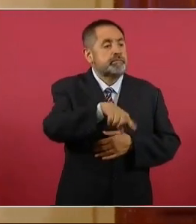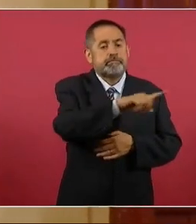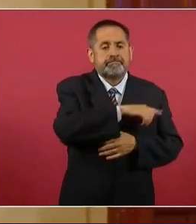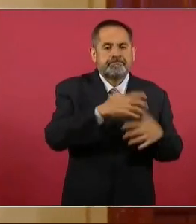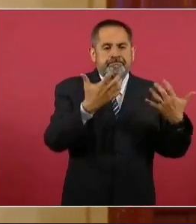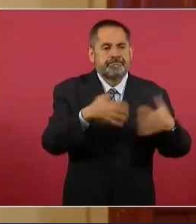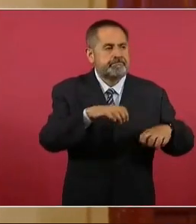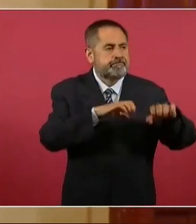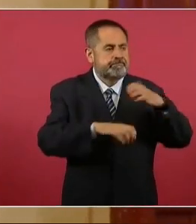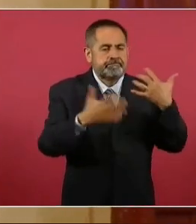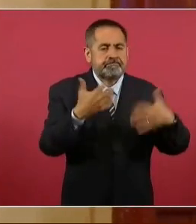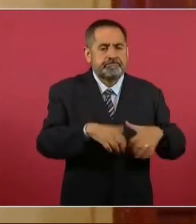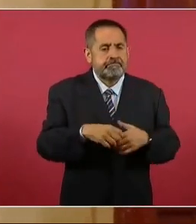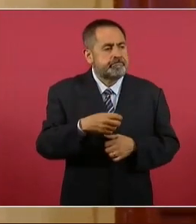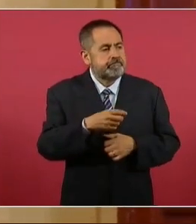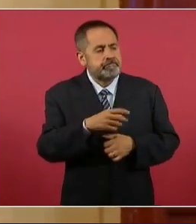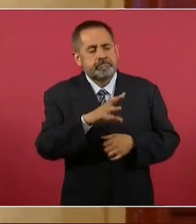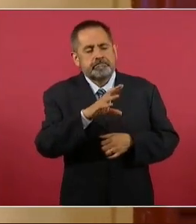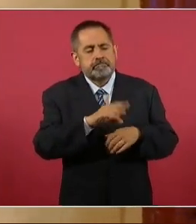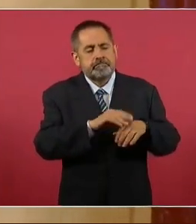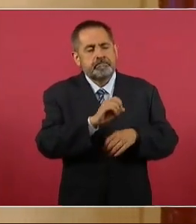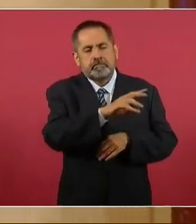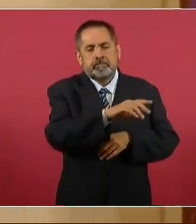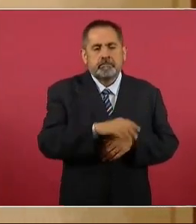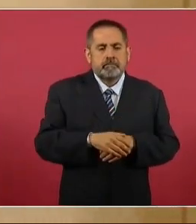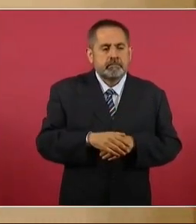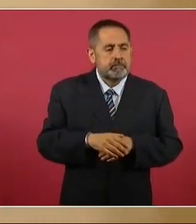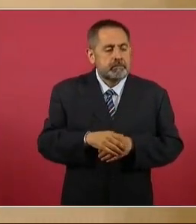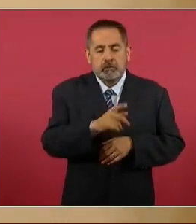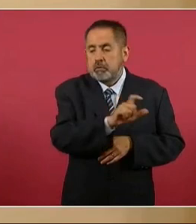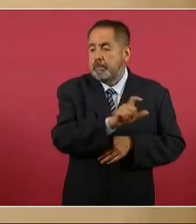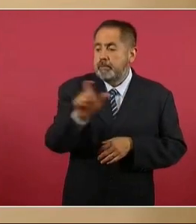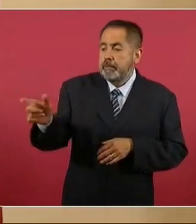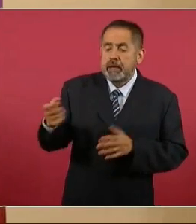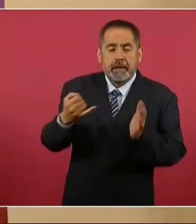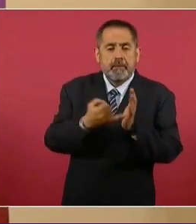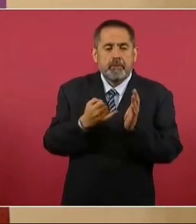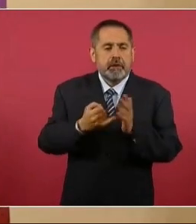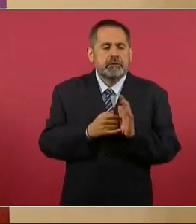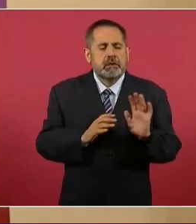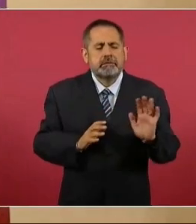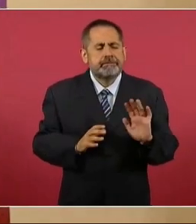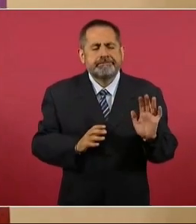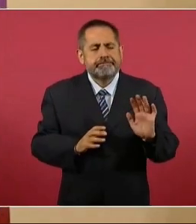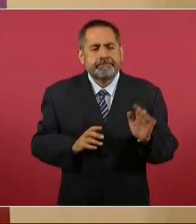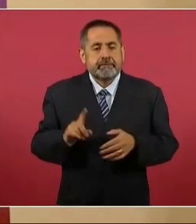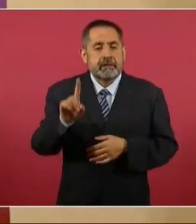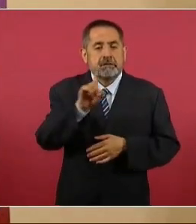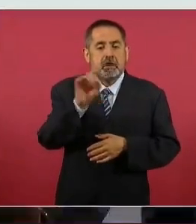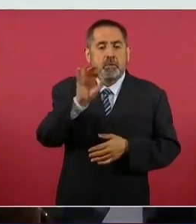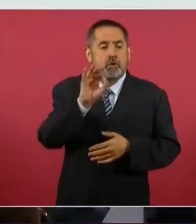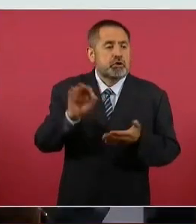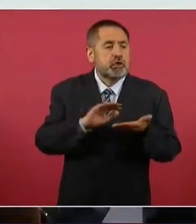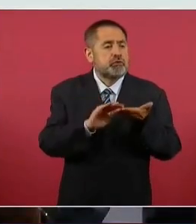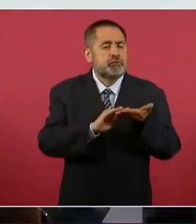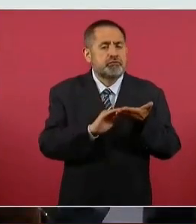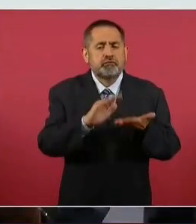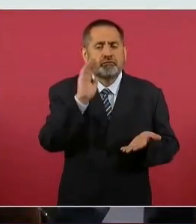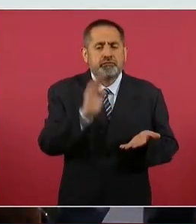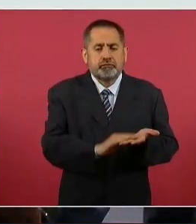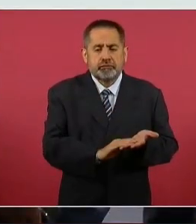económicas y financieras el privilegio de diferir el pago de impuestos hasta por el 100% de